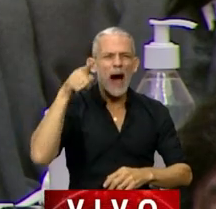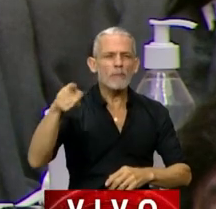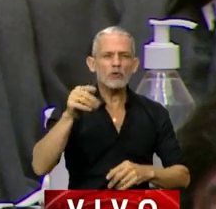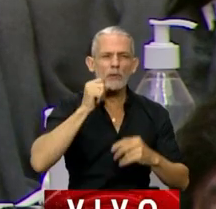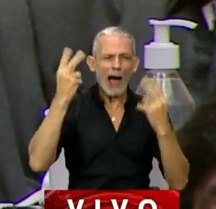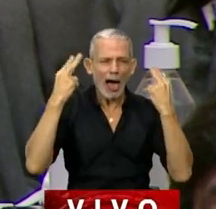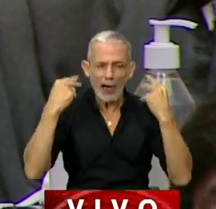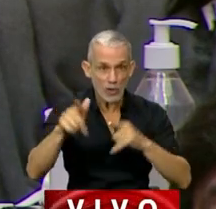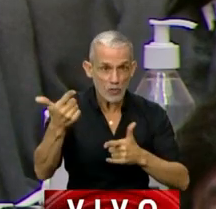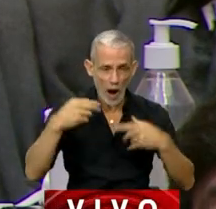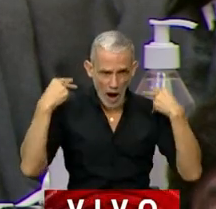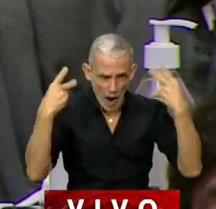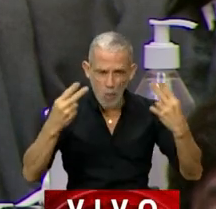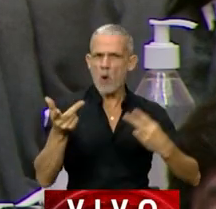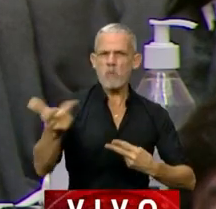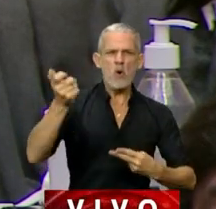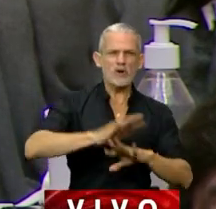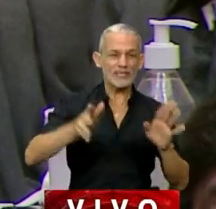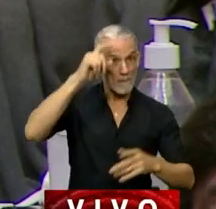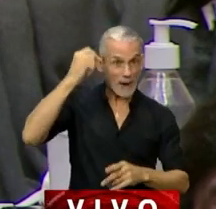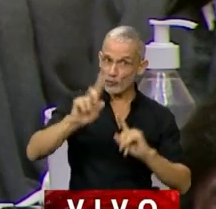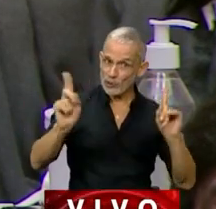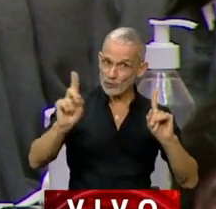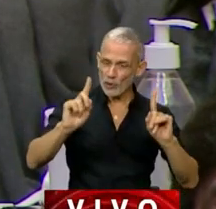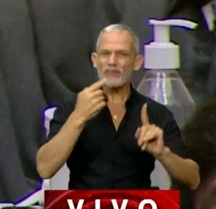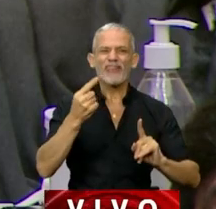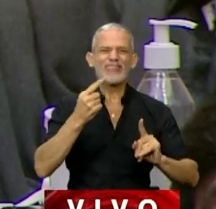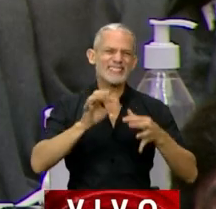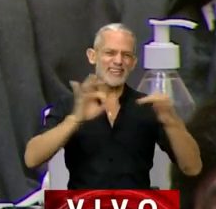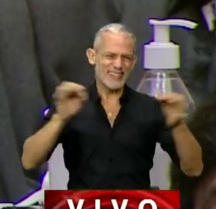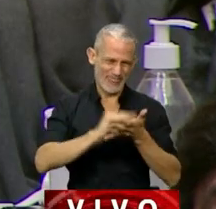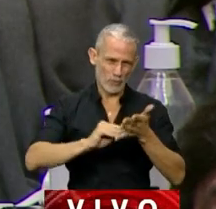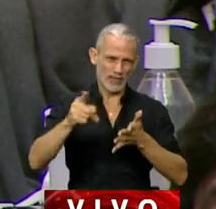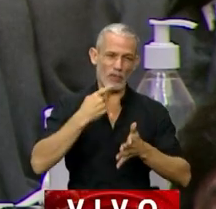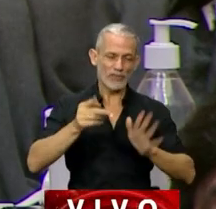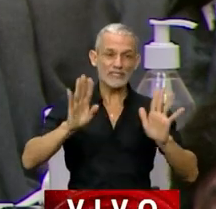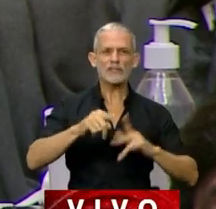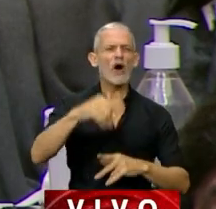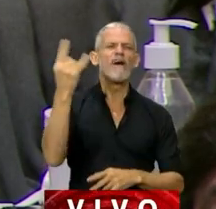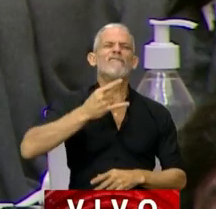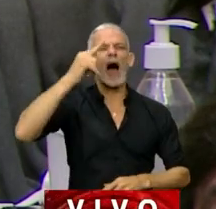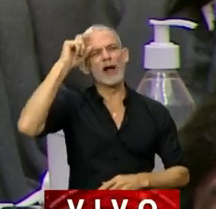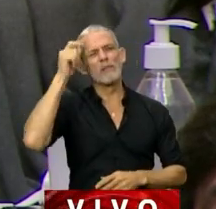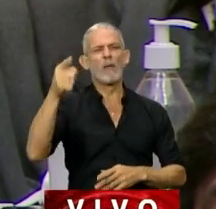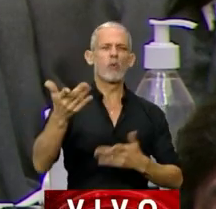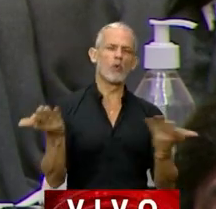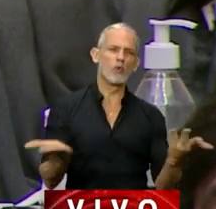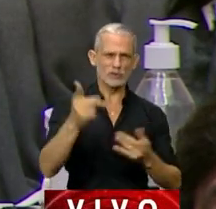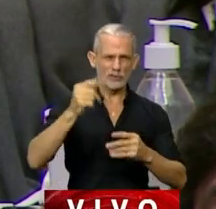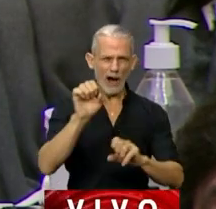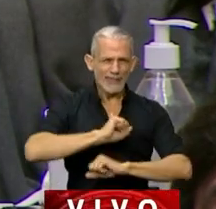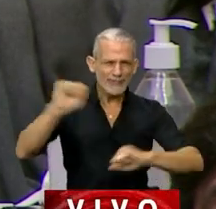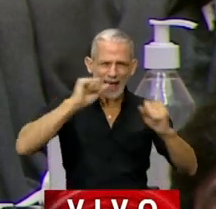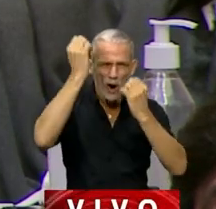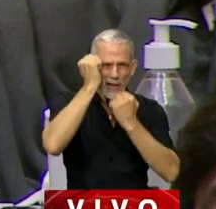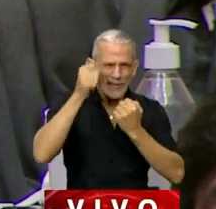se resisten. En realidad no son mapuches, dice el legislador, son falsos mapuches, son